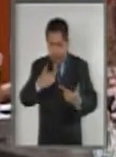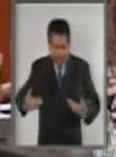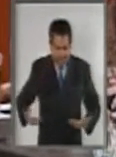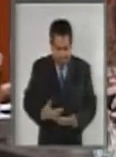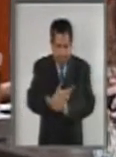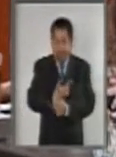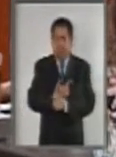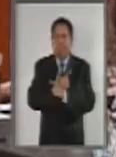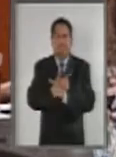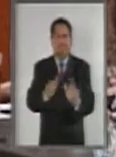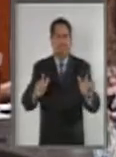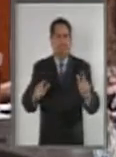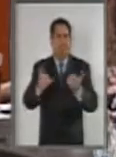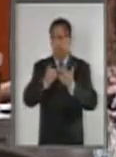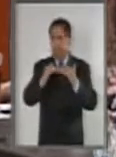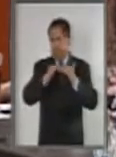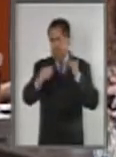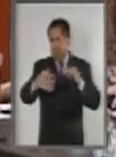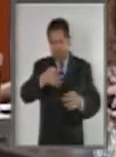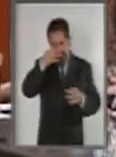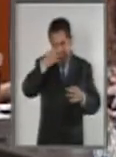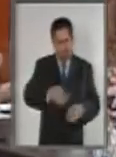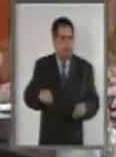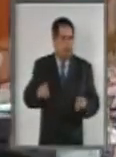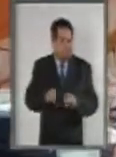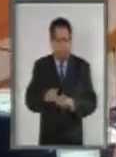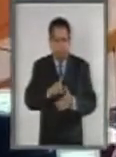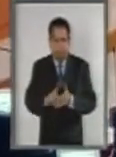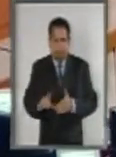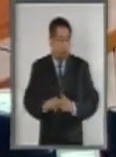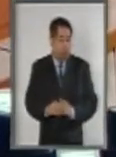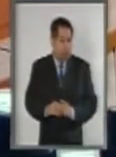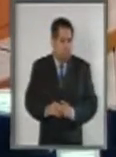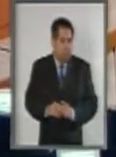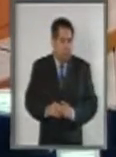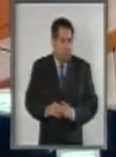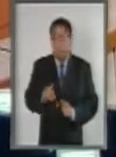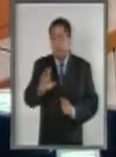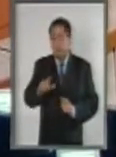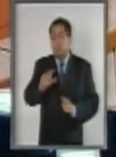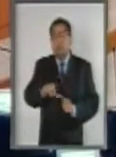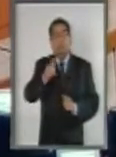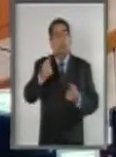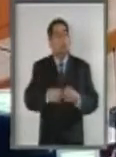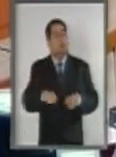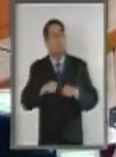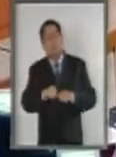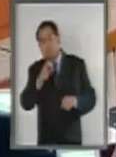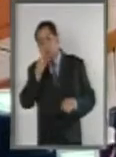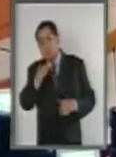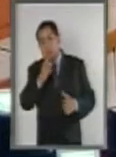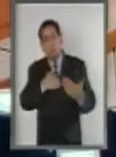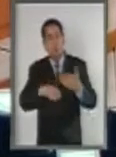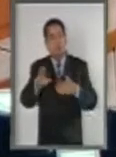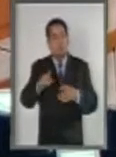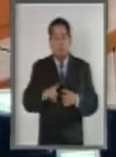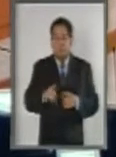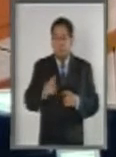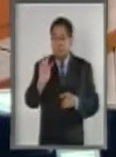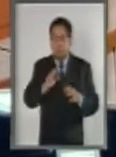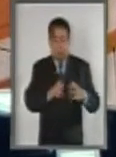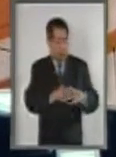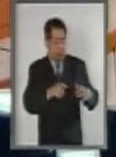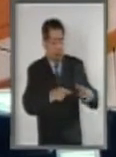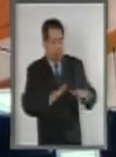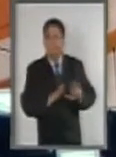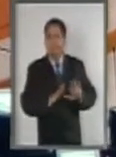libres e iguales en dignidad y en derechos. De hecho, ninguna sociedad puede desarrollarse si una parte de su población